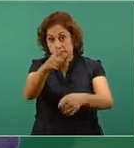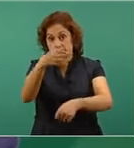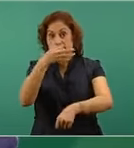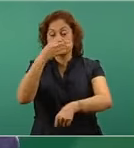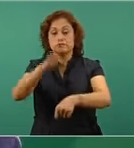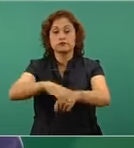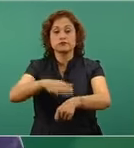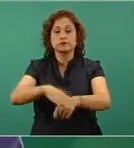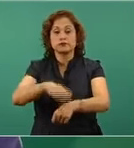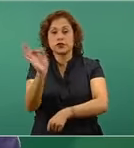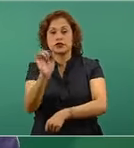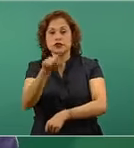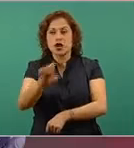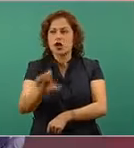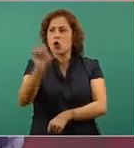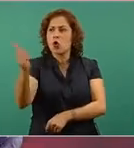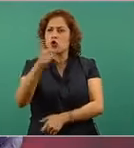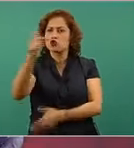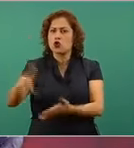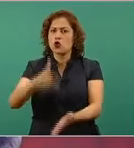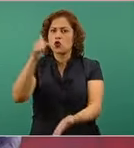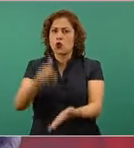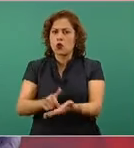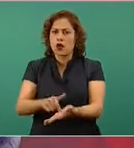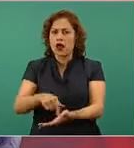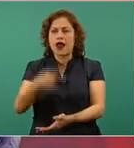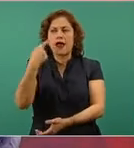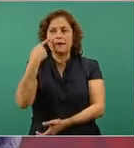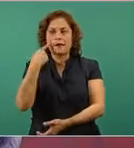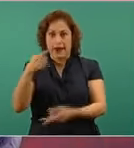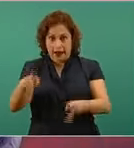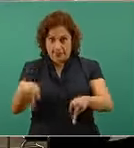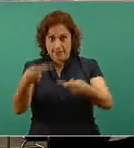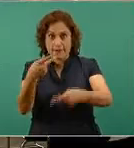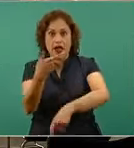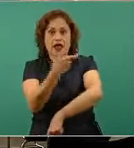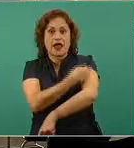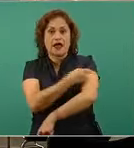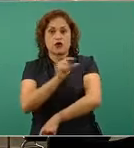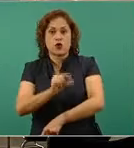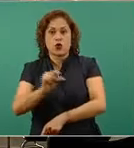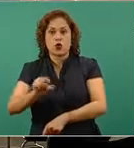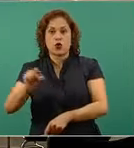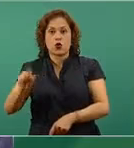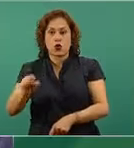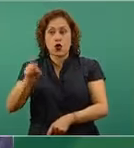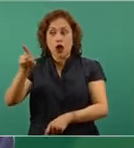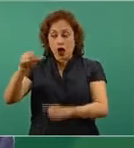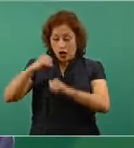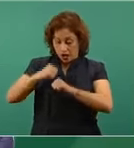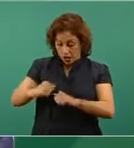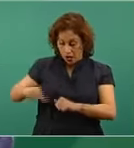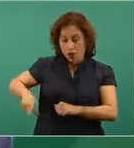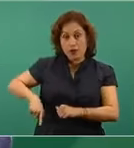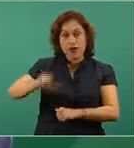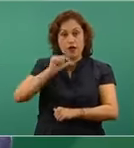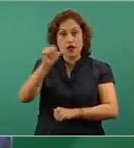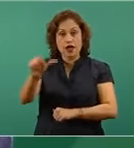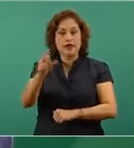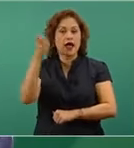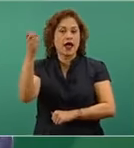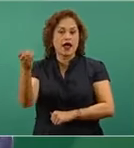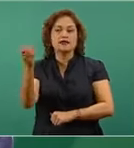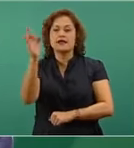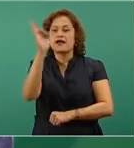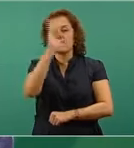no son elementos de la estrategia nacional coordinada por el Gobierno de México, es una vacuna ilegal,